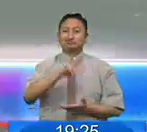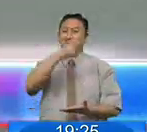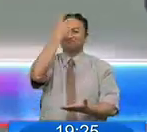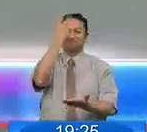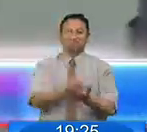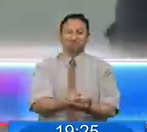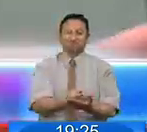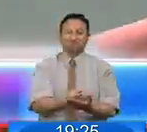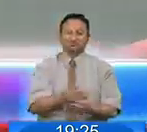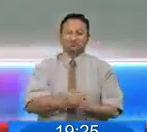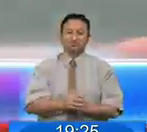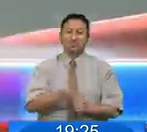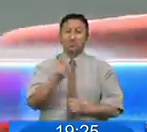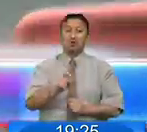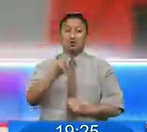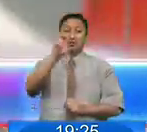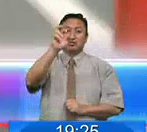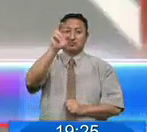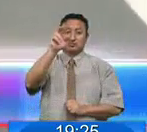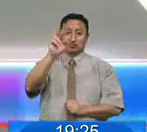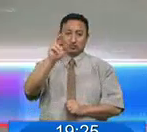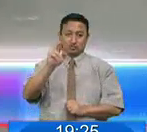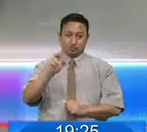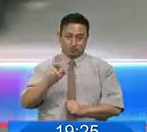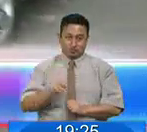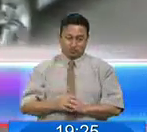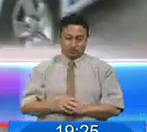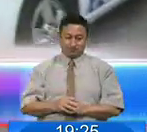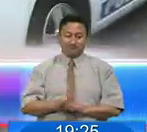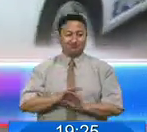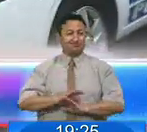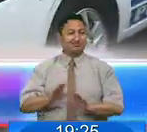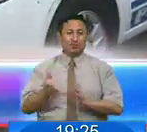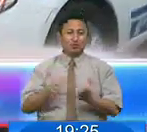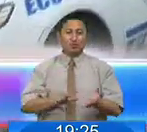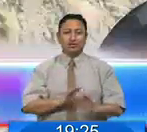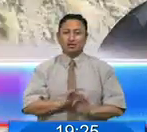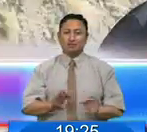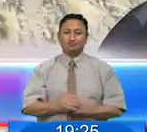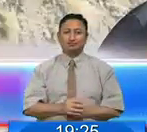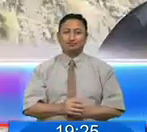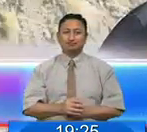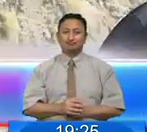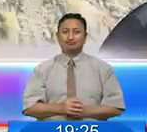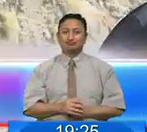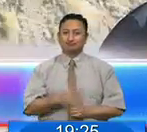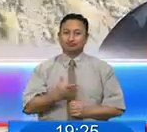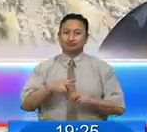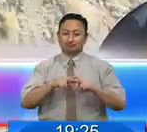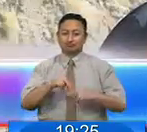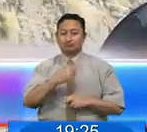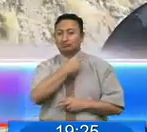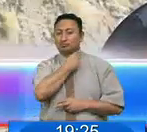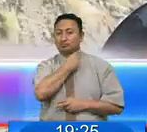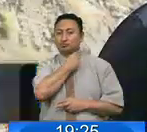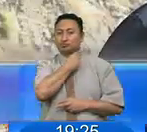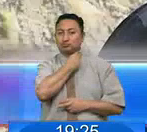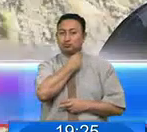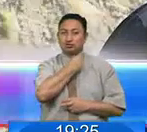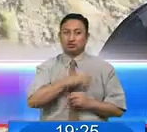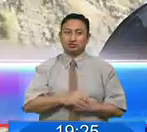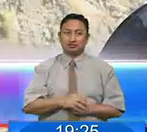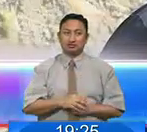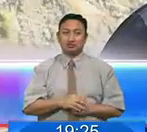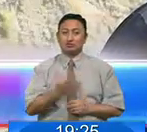cuando descendieron los rescatistas del cuerpo de bomberos ya todo estaba consumado verificaron los signos vitales que en este caso no tiene